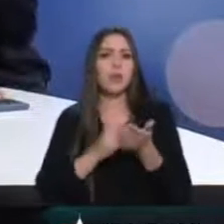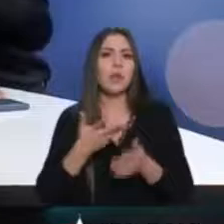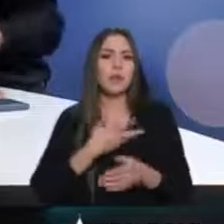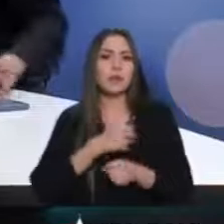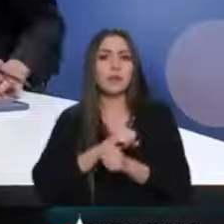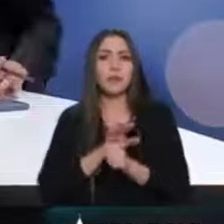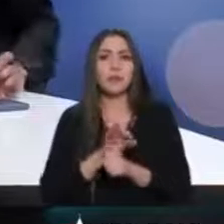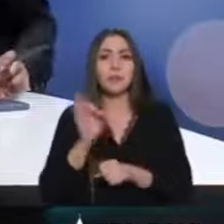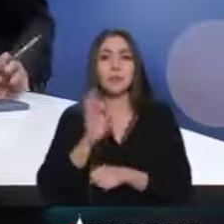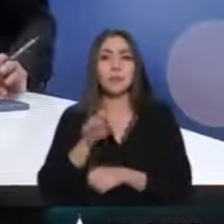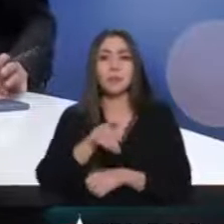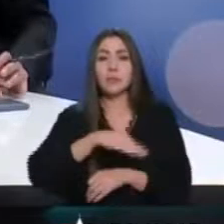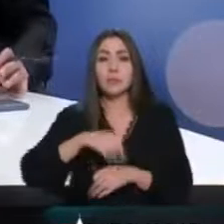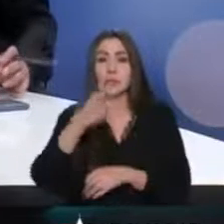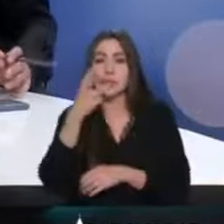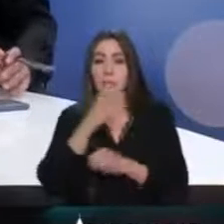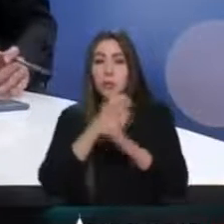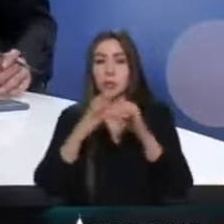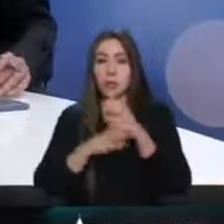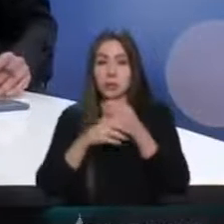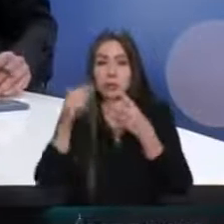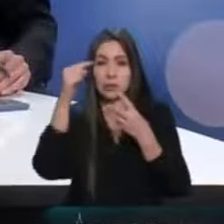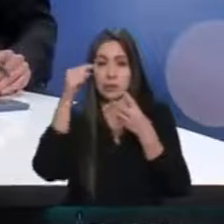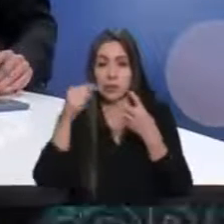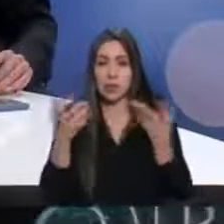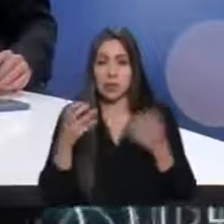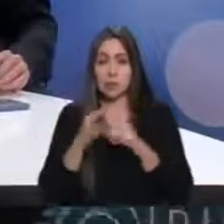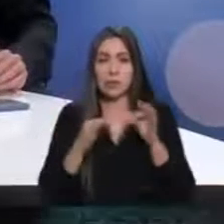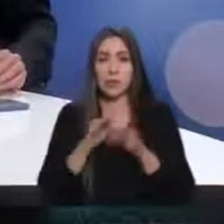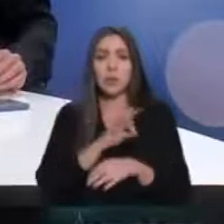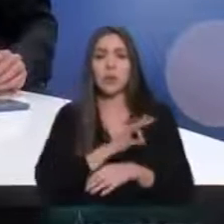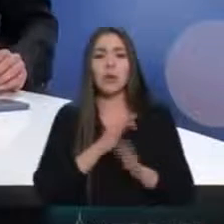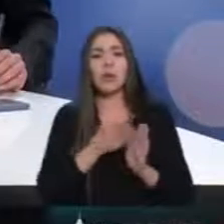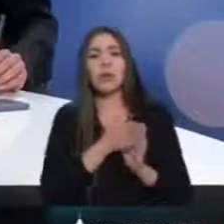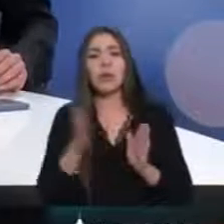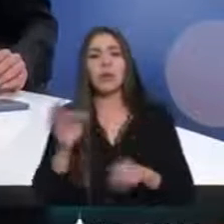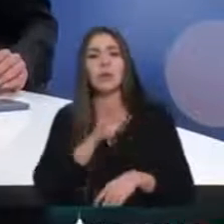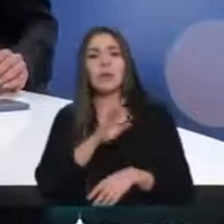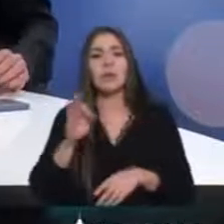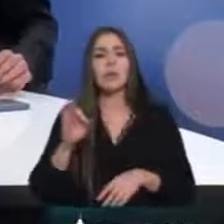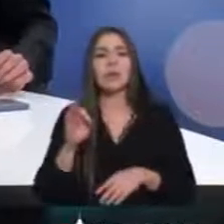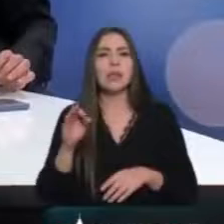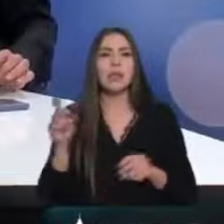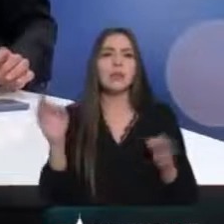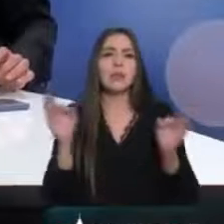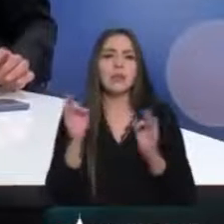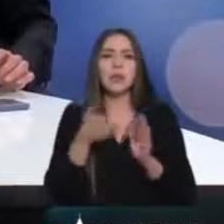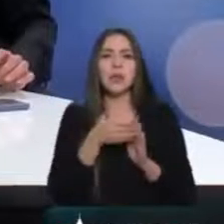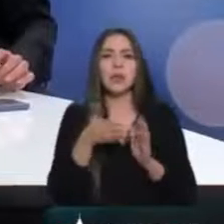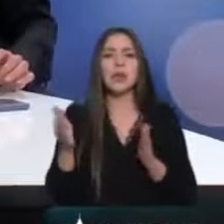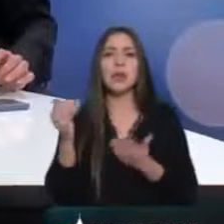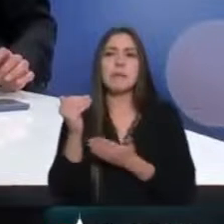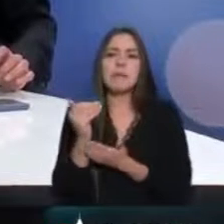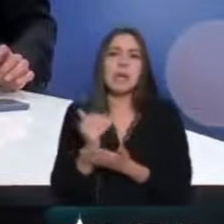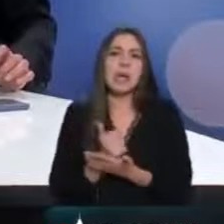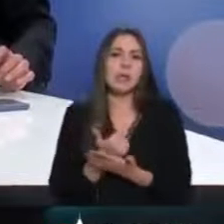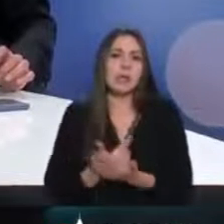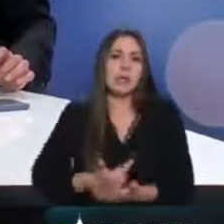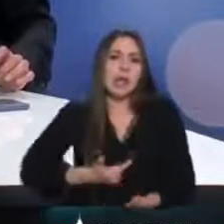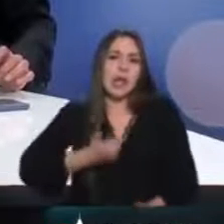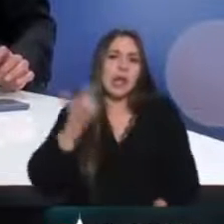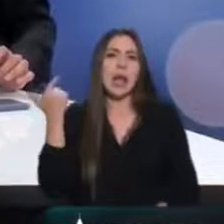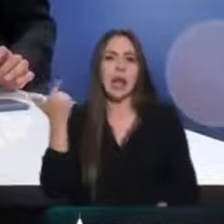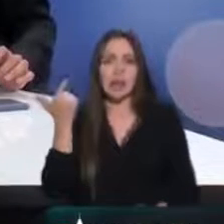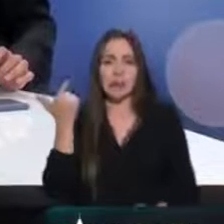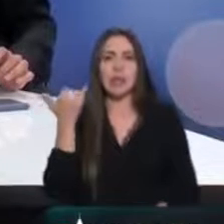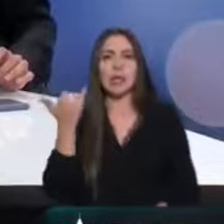que si internalizamos esas 3 cosas, podemos hacer que tengamos una temporada invernal mucho menos grave en términos de COVID, mucho